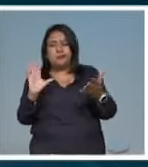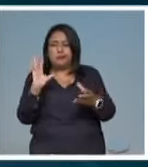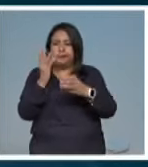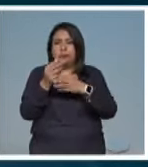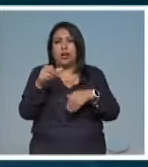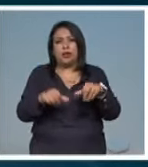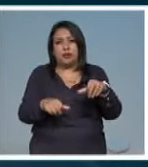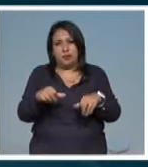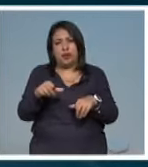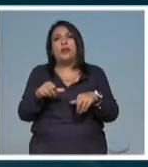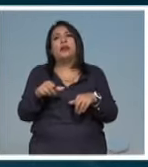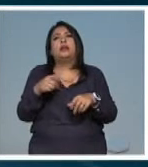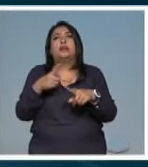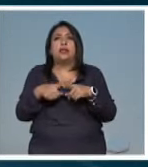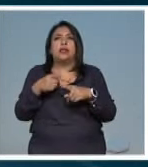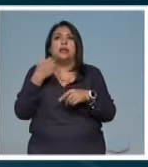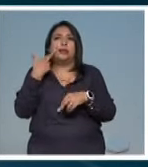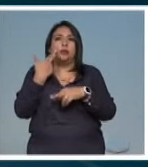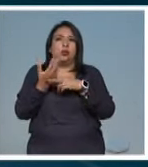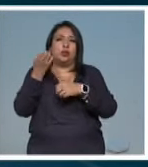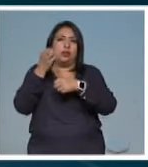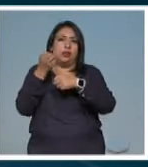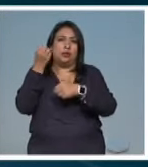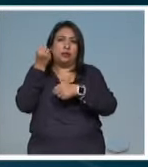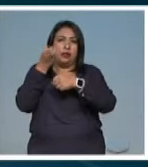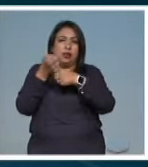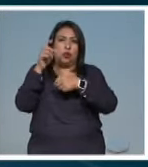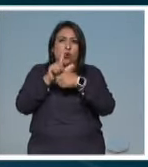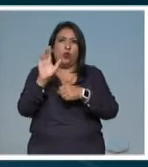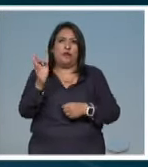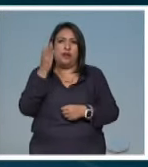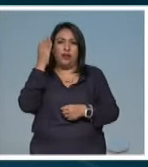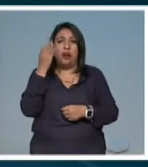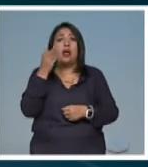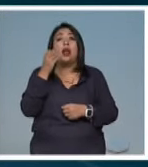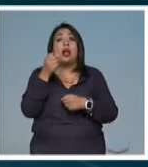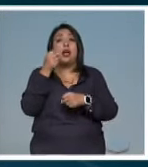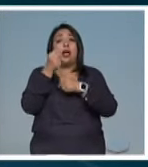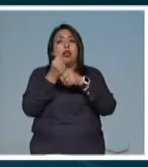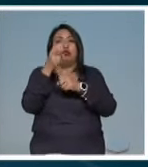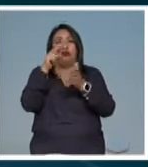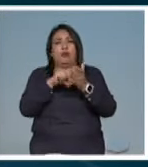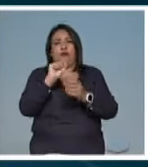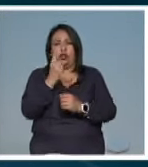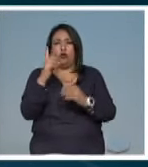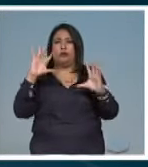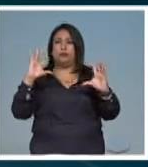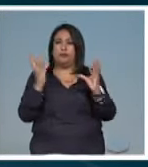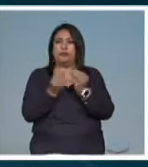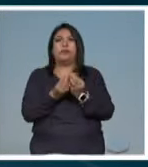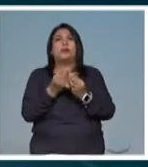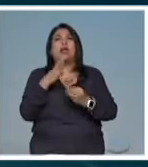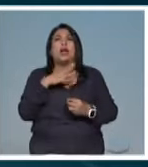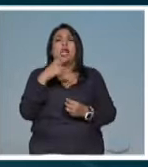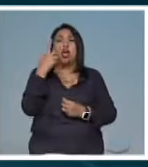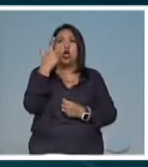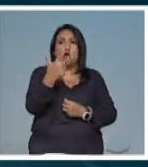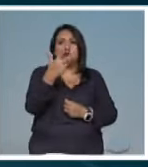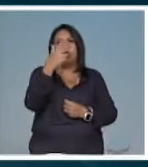de las actividades emprendidas por la Secretaría de Cultura Federal en el estado durante el 2021. En total se realizaron